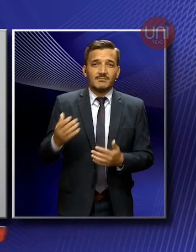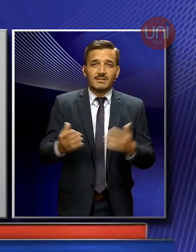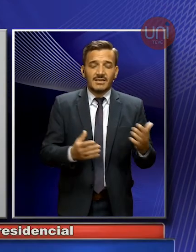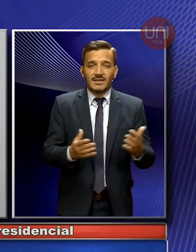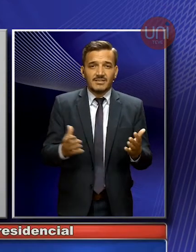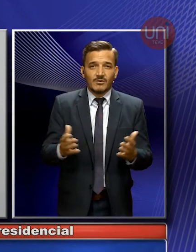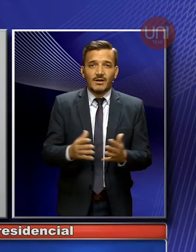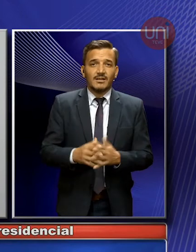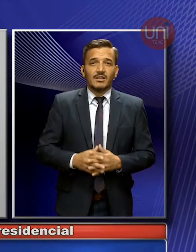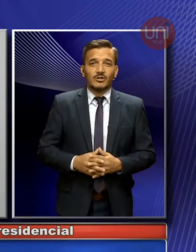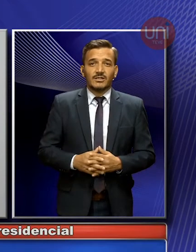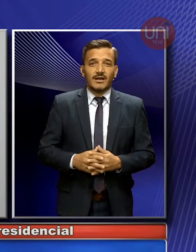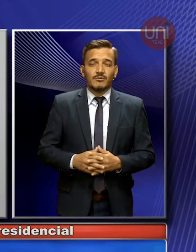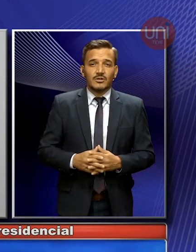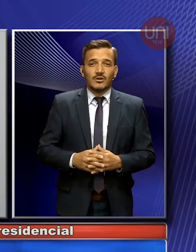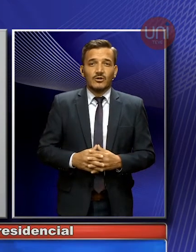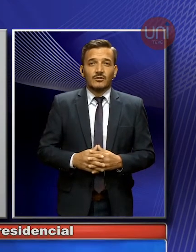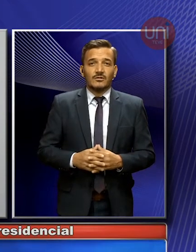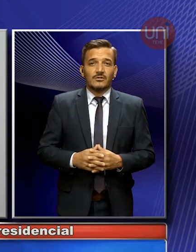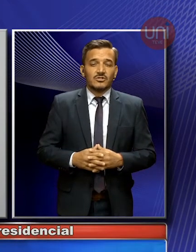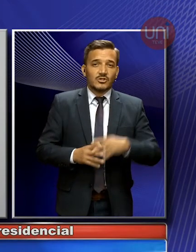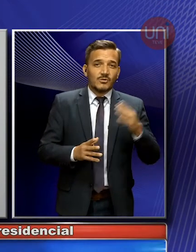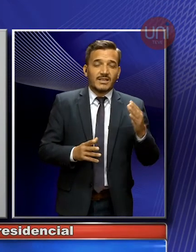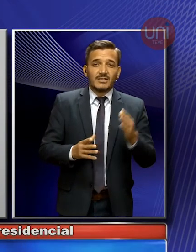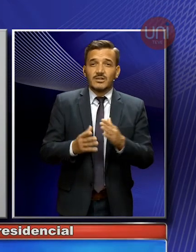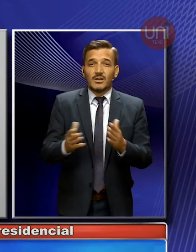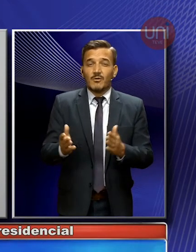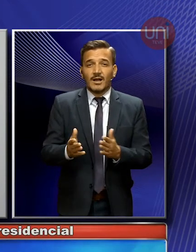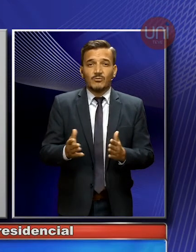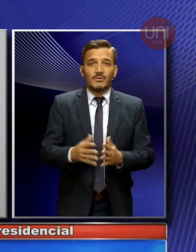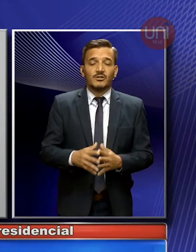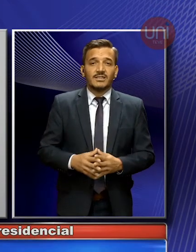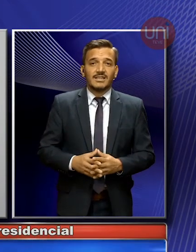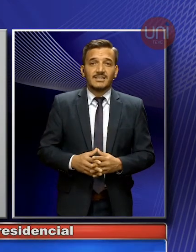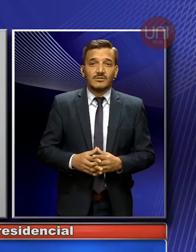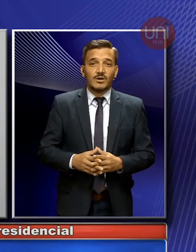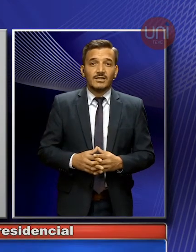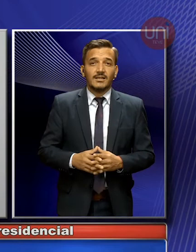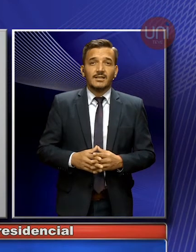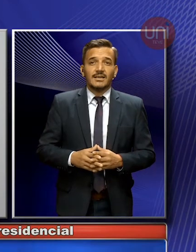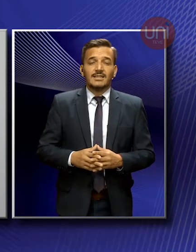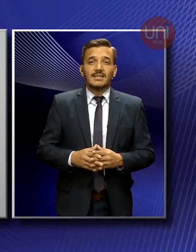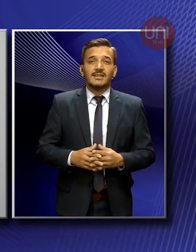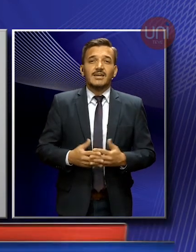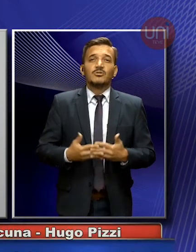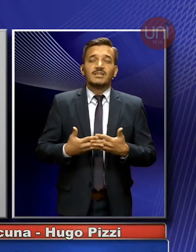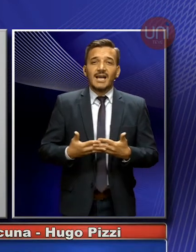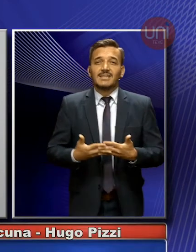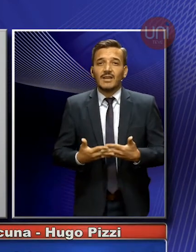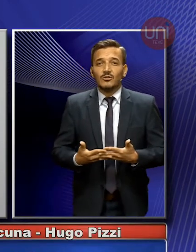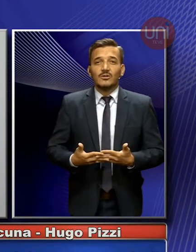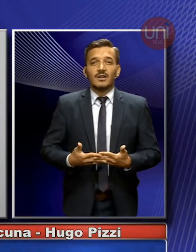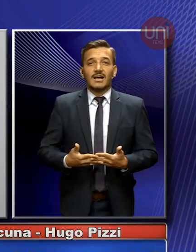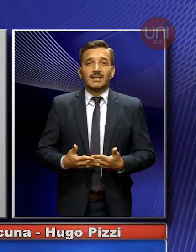Villa María, Villanueva, en donde estábamos con 150 casos y ahora hemos bajado un promedio de 30, 50, ¿esto está